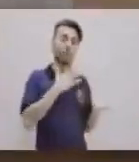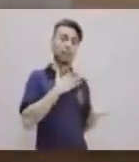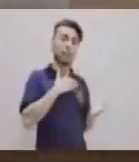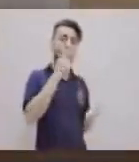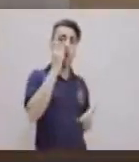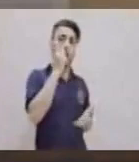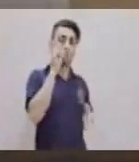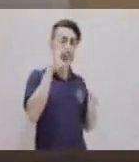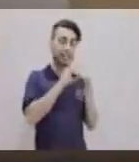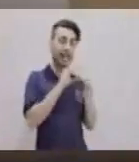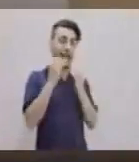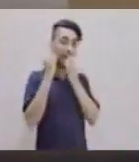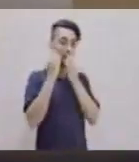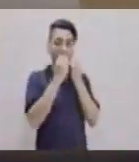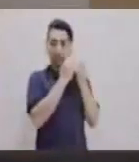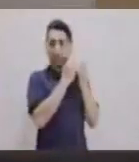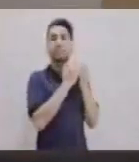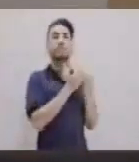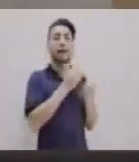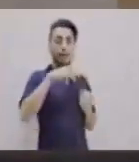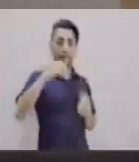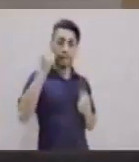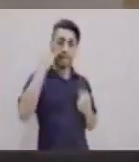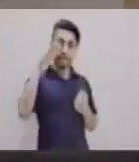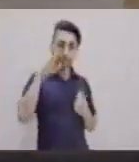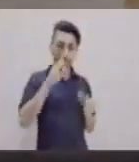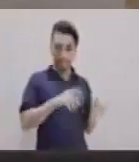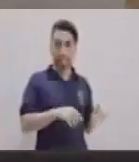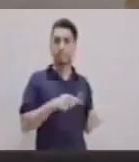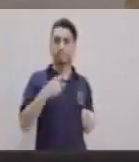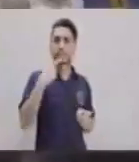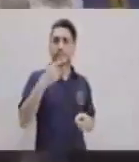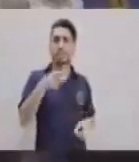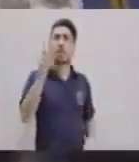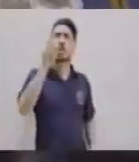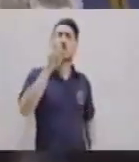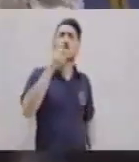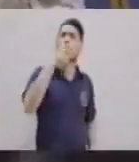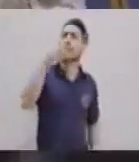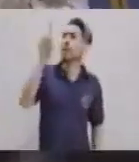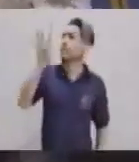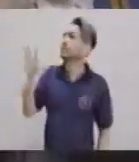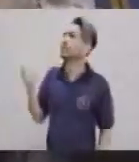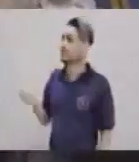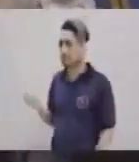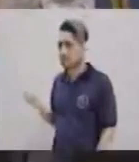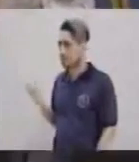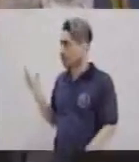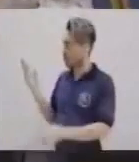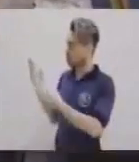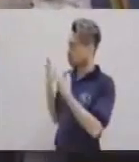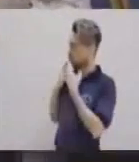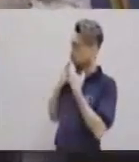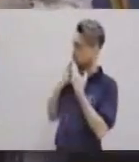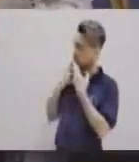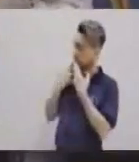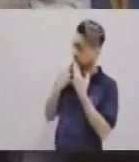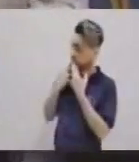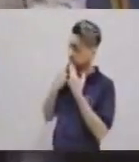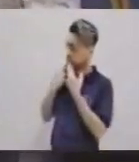presidente, y dice, ¿para dónde vas? ¿Y qué responde? ¿Cómo que para dónde vas?